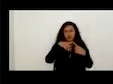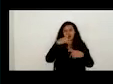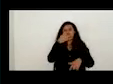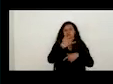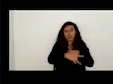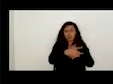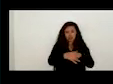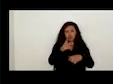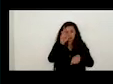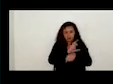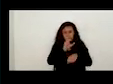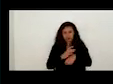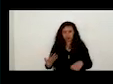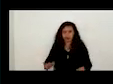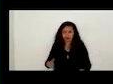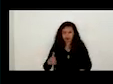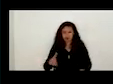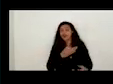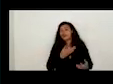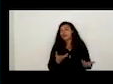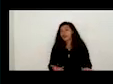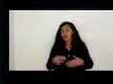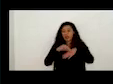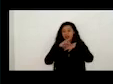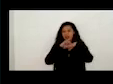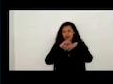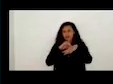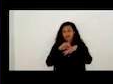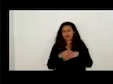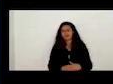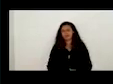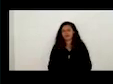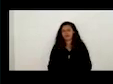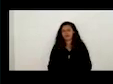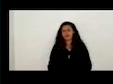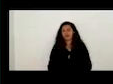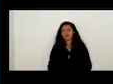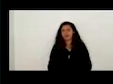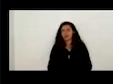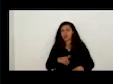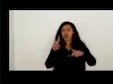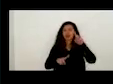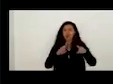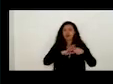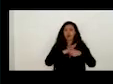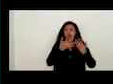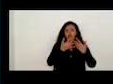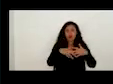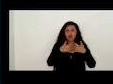y todas las carnes. Aquí más bien va a depender qué tan procesado sea ese producto de origen